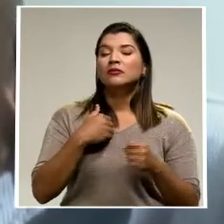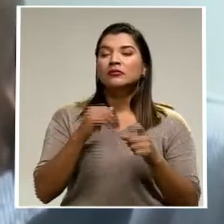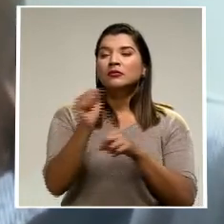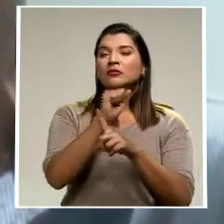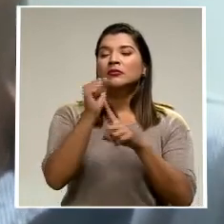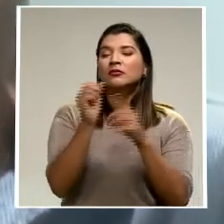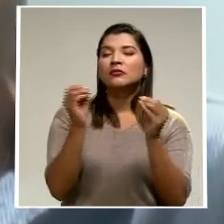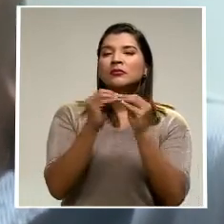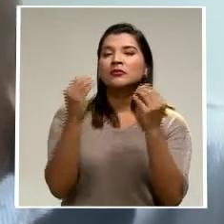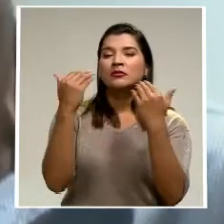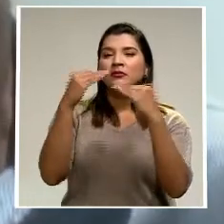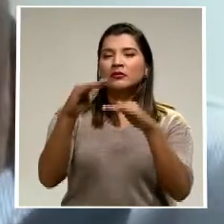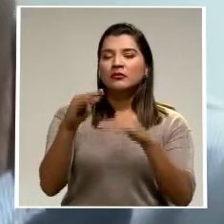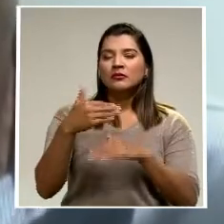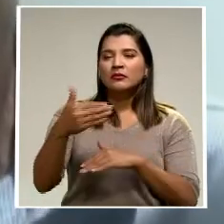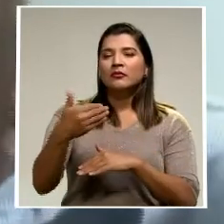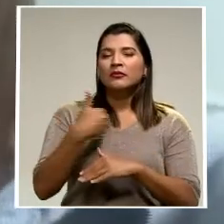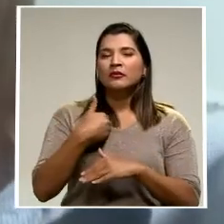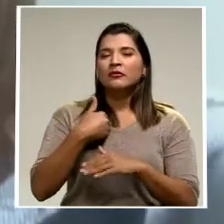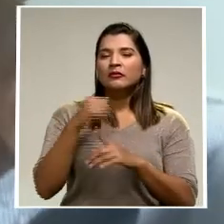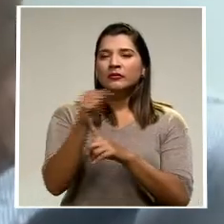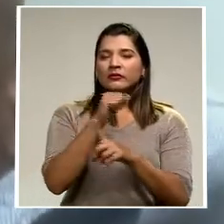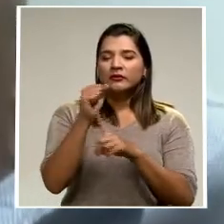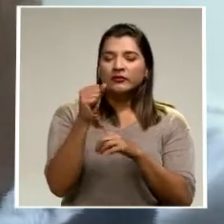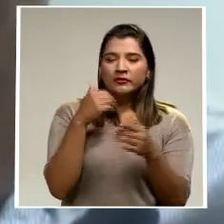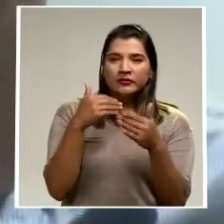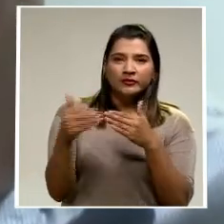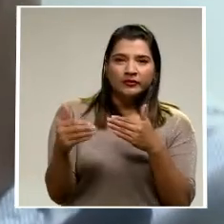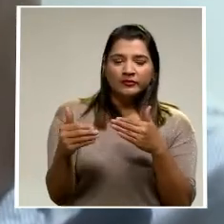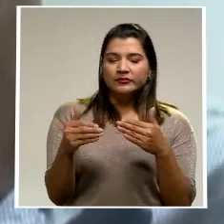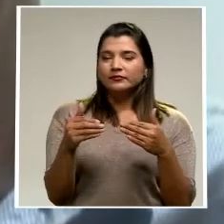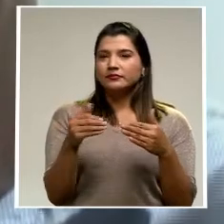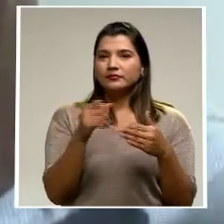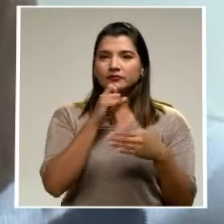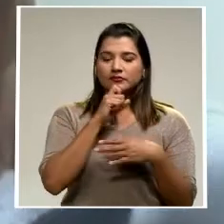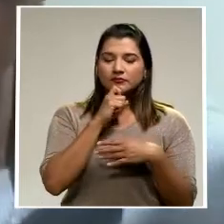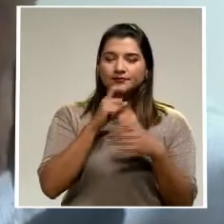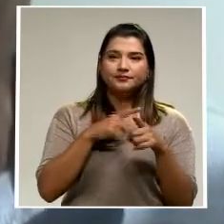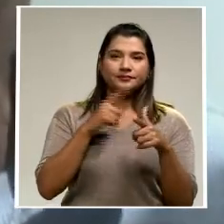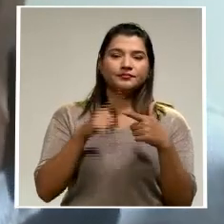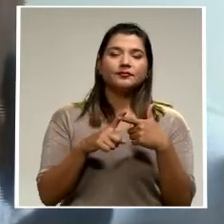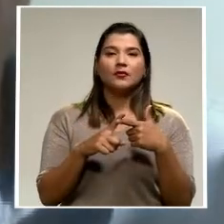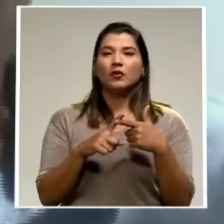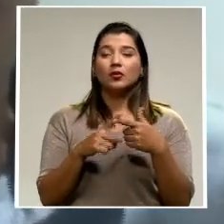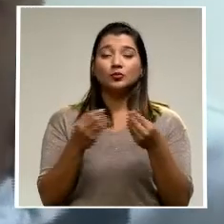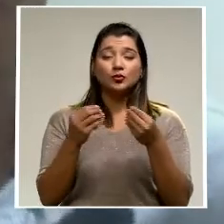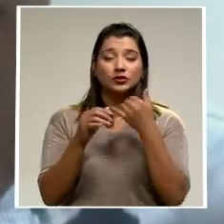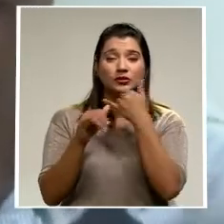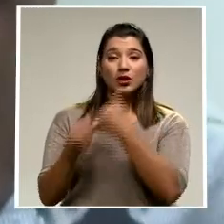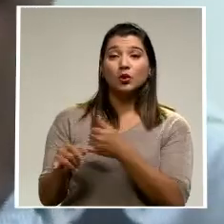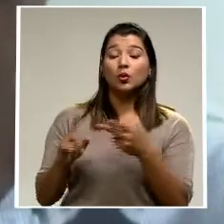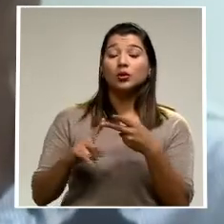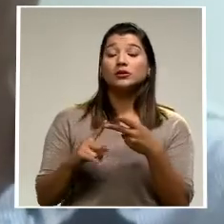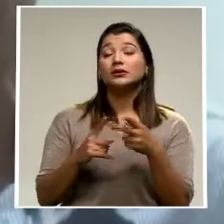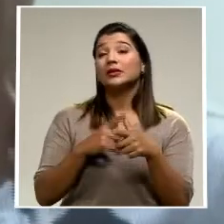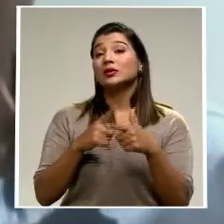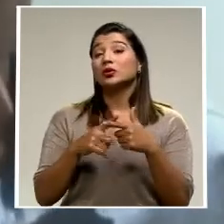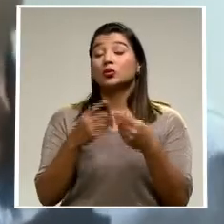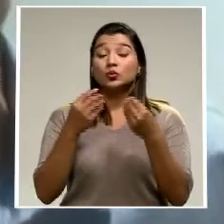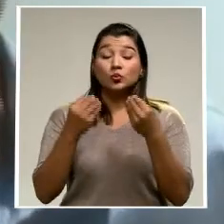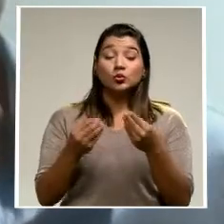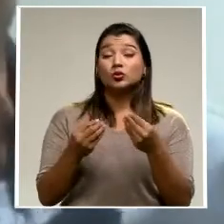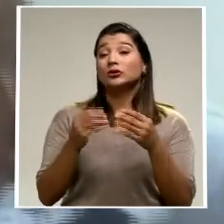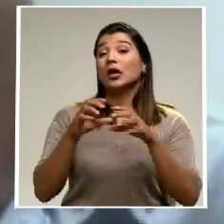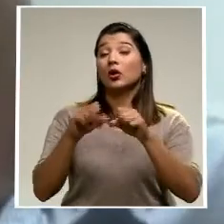había situaciones casi que cataclísmicas, ¿verdad? Entonces había grandes denuncias, grandes actos